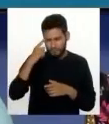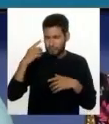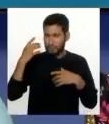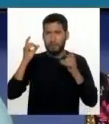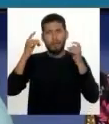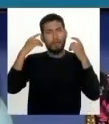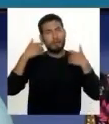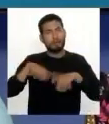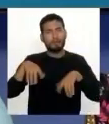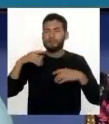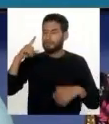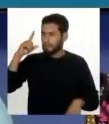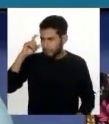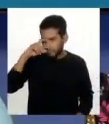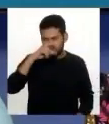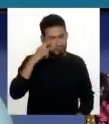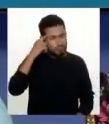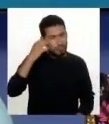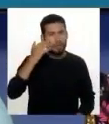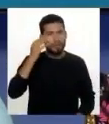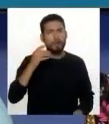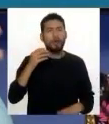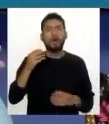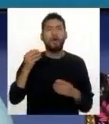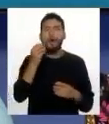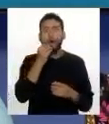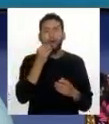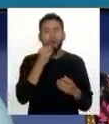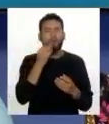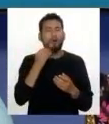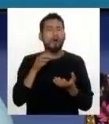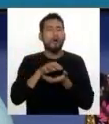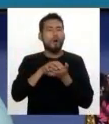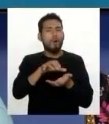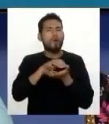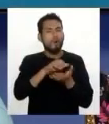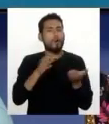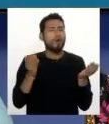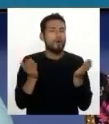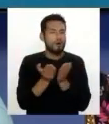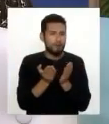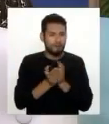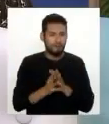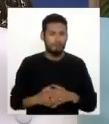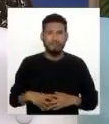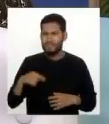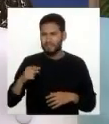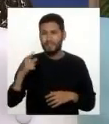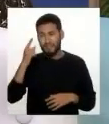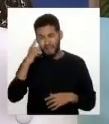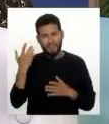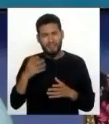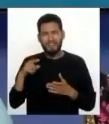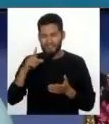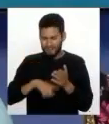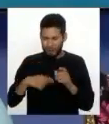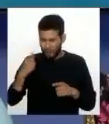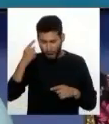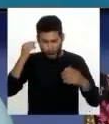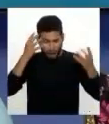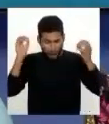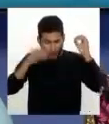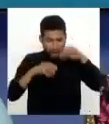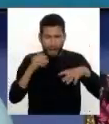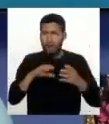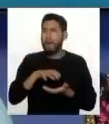verdad. Y yo a veces, cuando empieza el año, no está muy planificada. Pero y esas alturas ya, de verdad, uno abre la lonchera. Pero ¿qué cosas sí podríamos